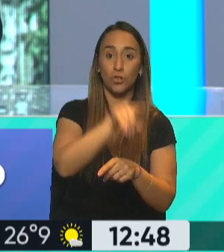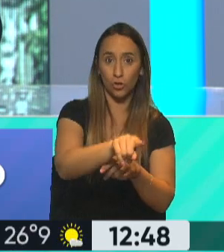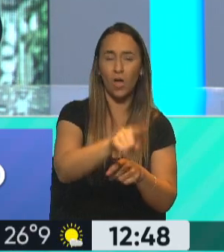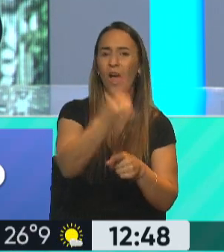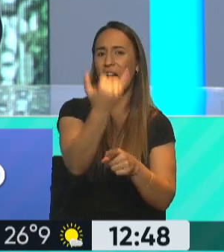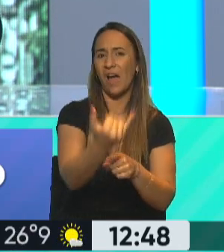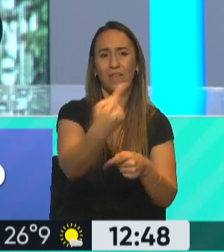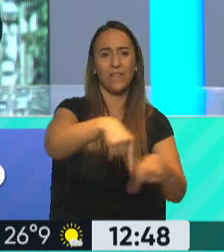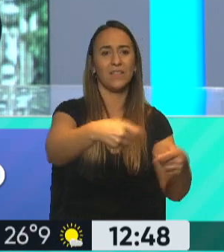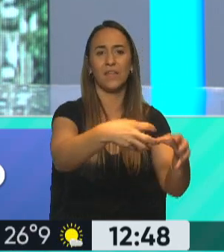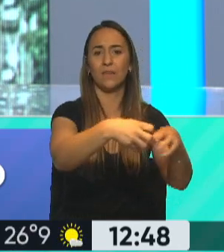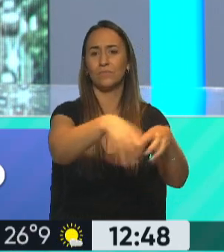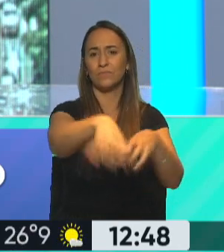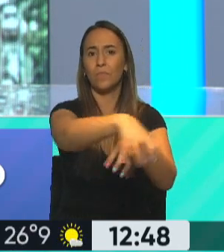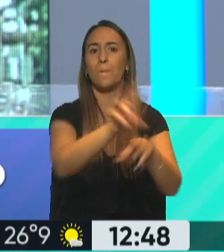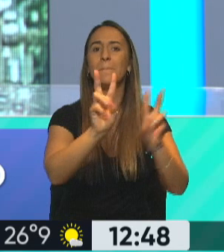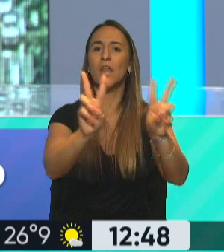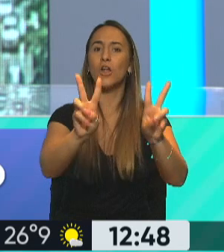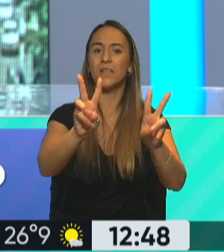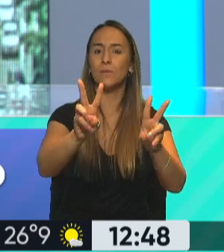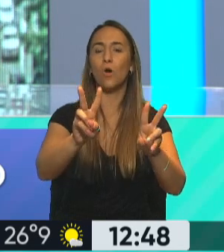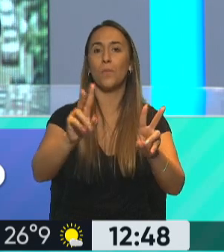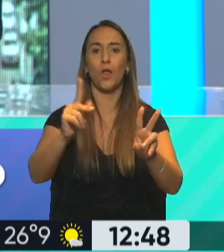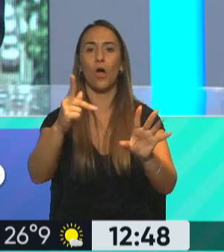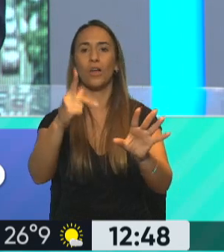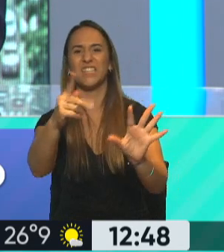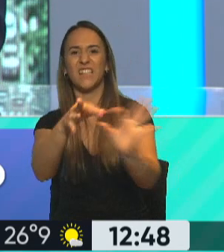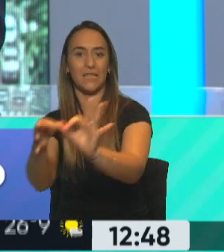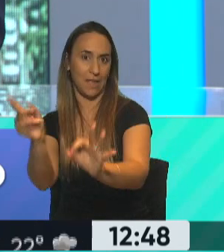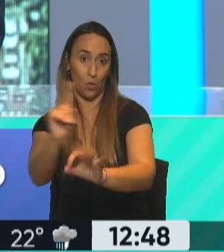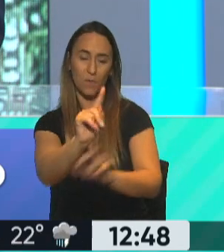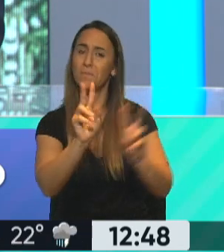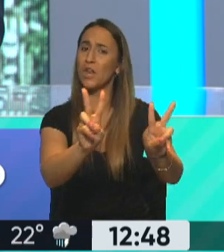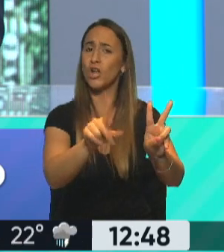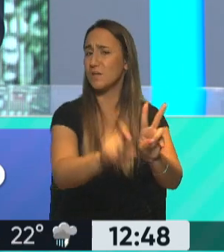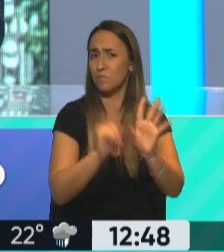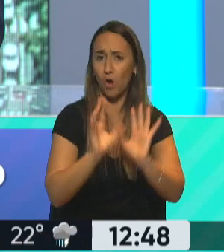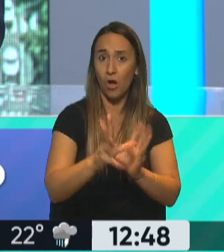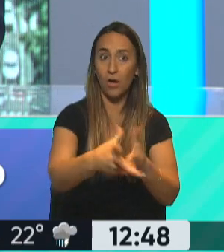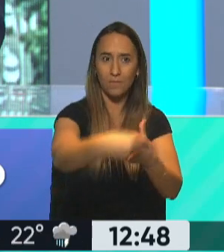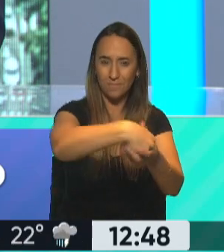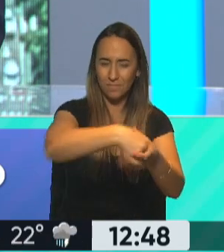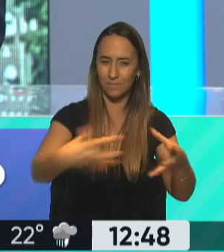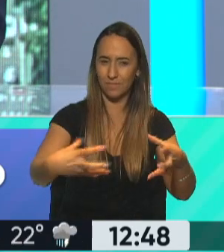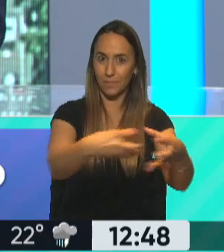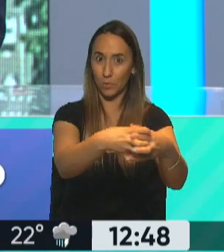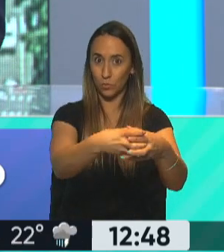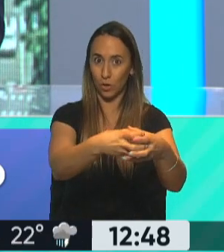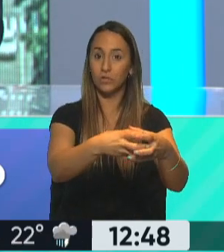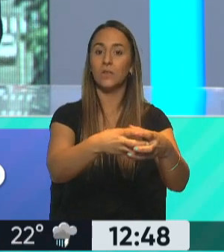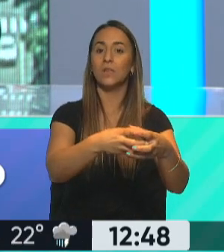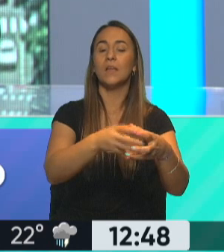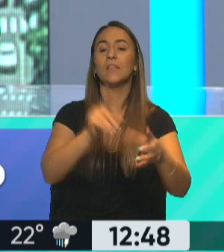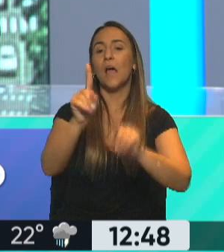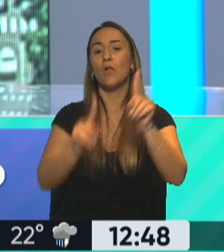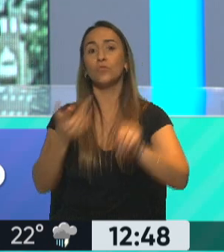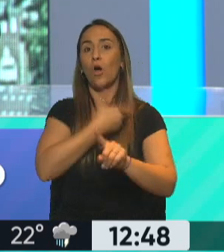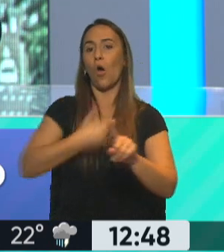diferentes sectores del peronismo no kirchnerista y a la vez de sectores con terminales en